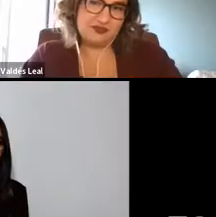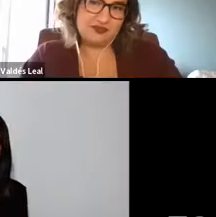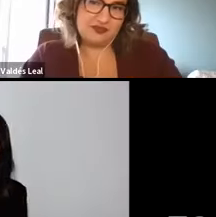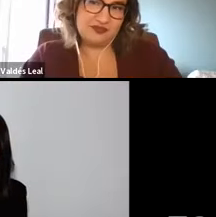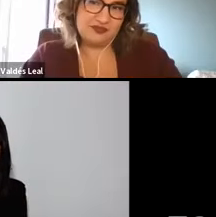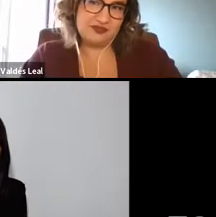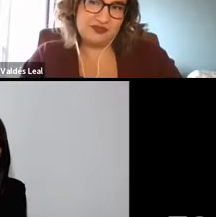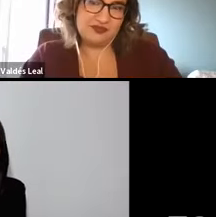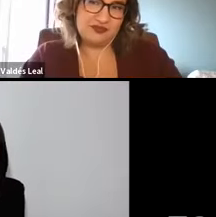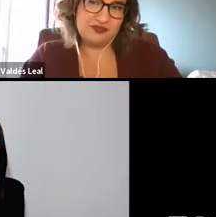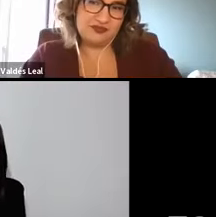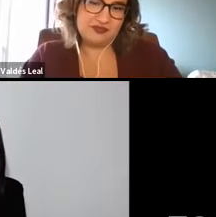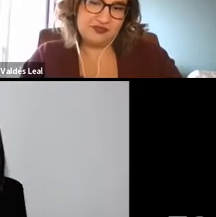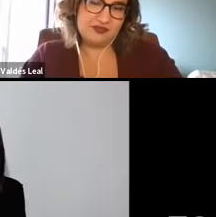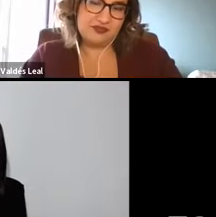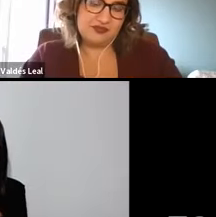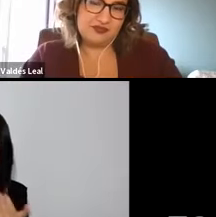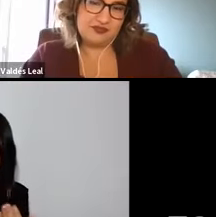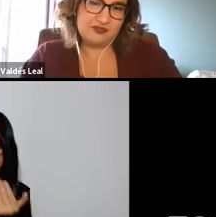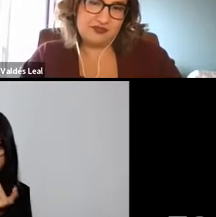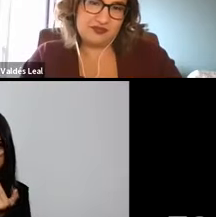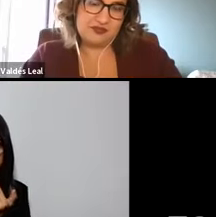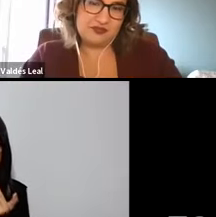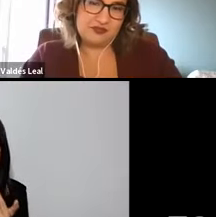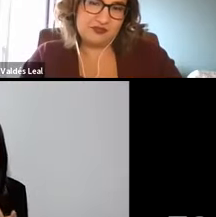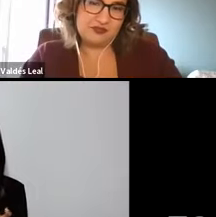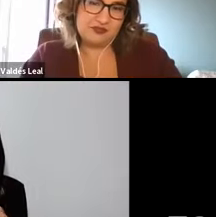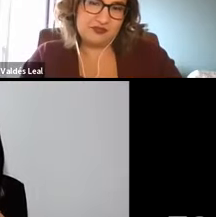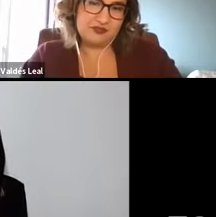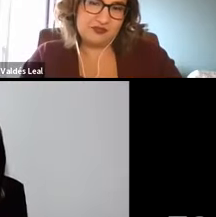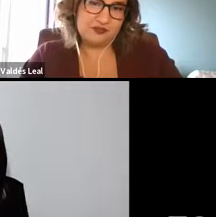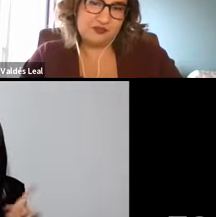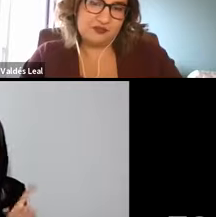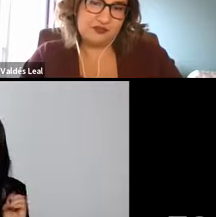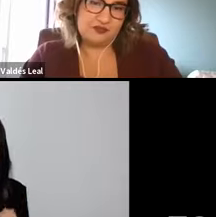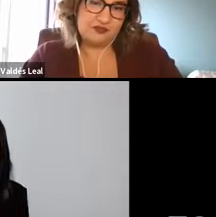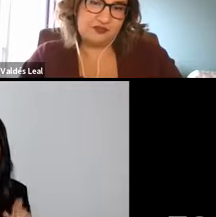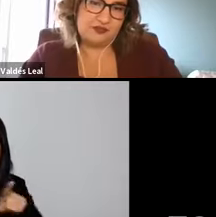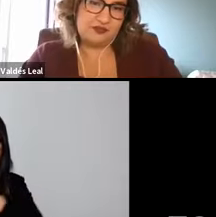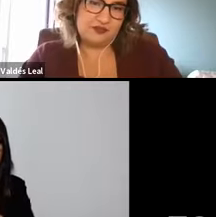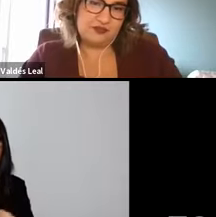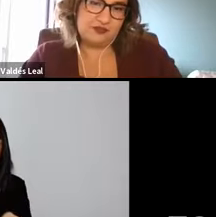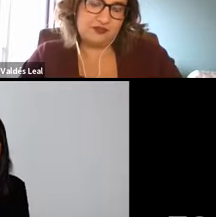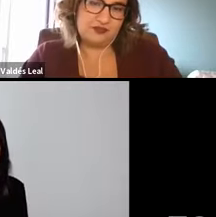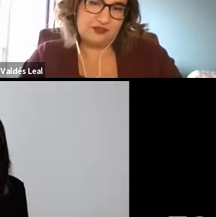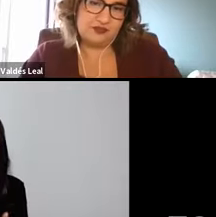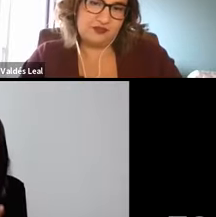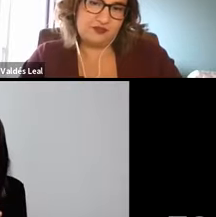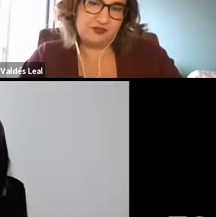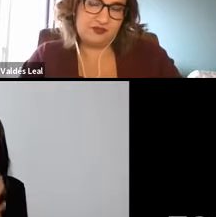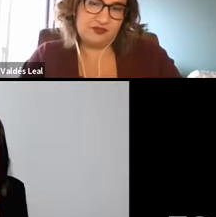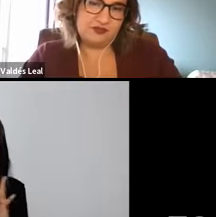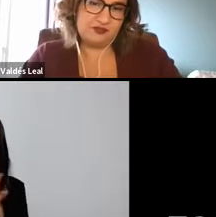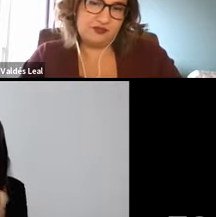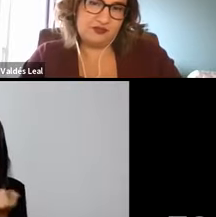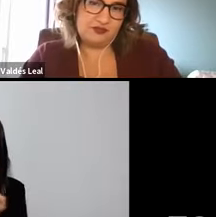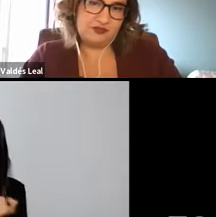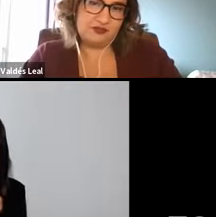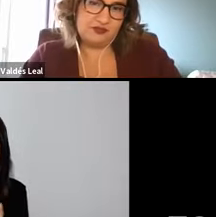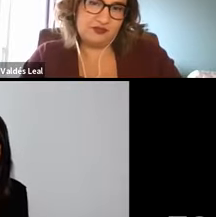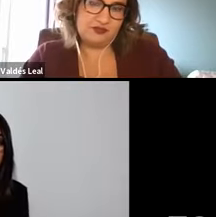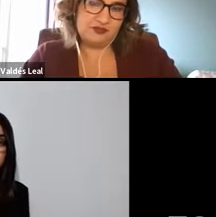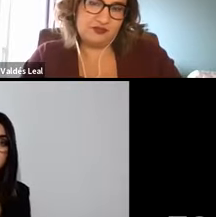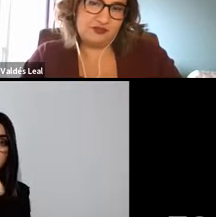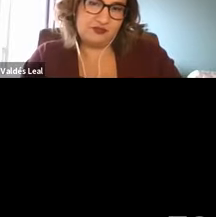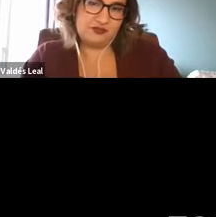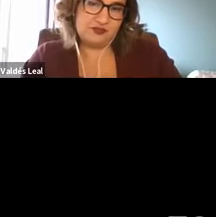distingue entre estos conceptos, es decir, igualdad y no discriminación, si se explica si el caso en concreto, o